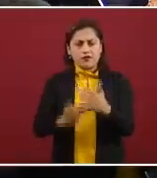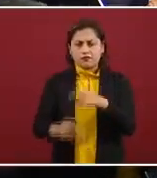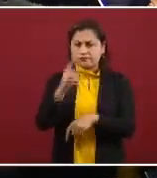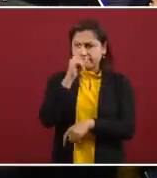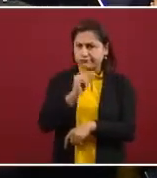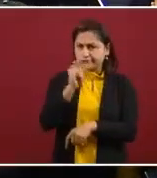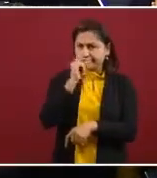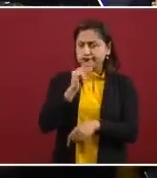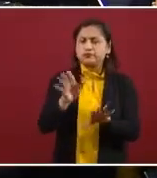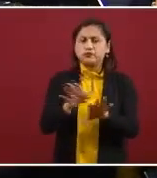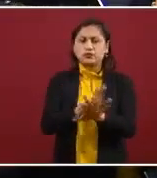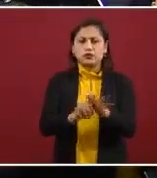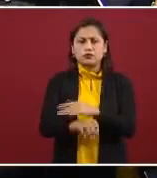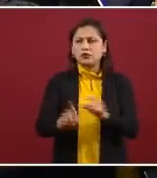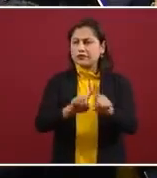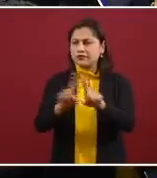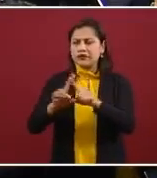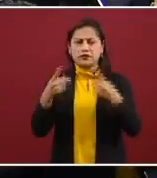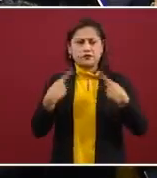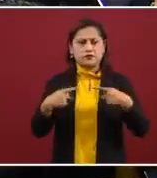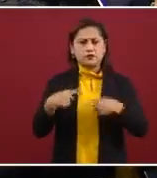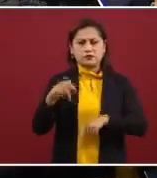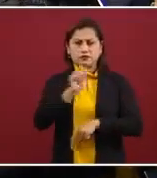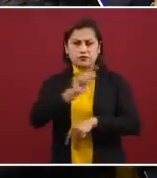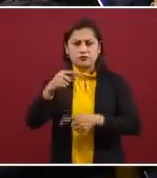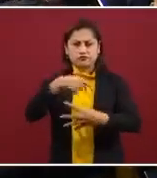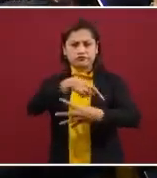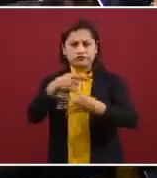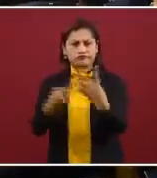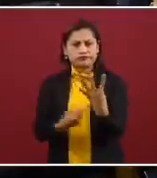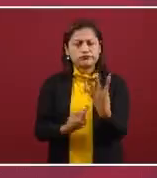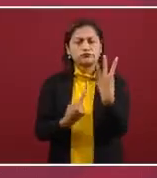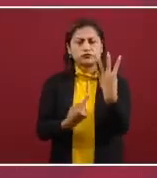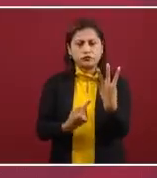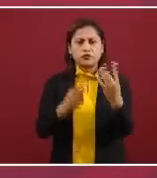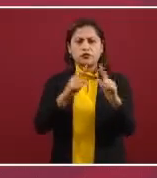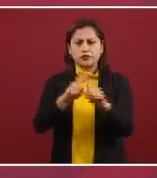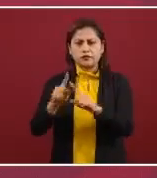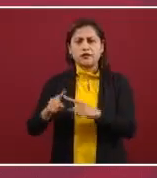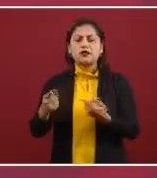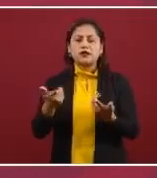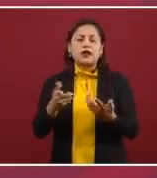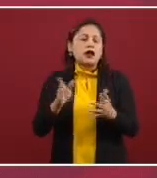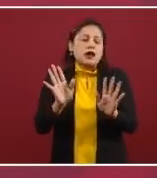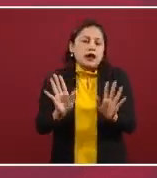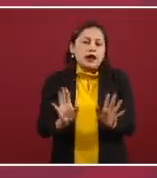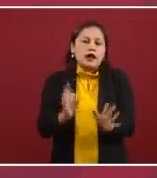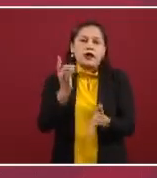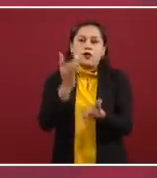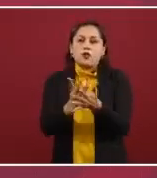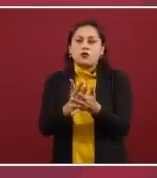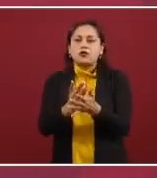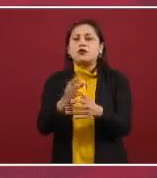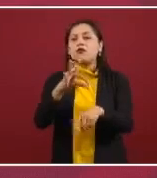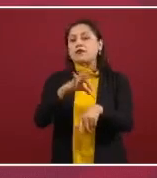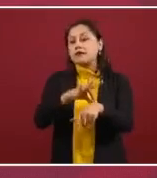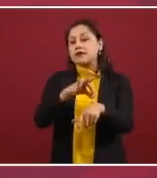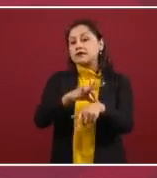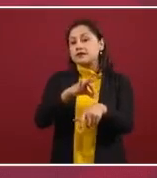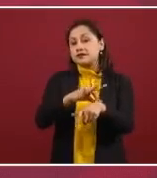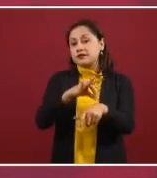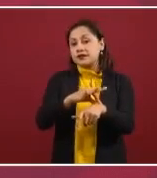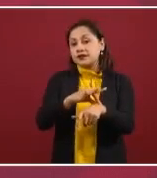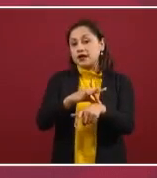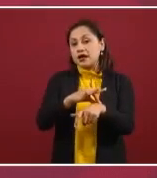en especialistas y en las 4 áreas troncales, excepto la de medicina interna, que pues voy a tener